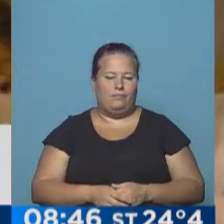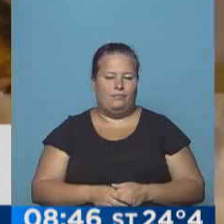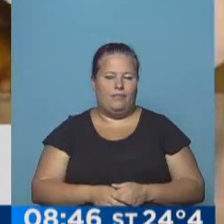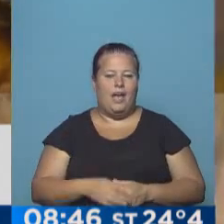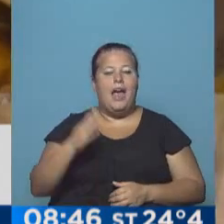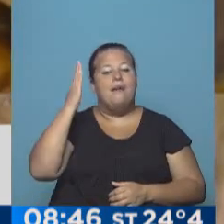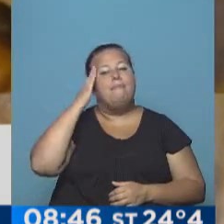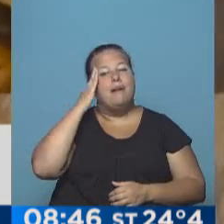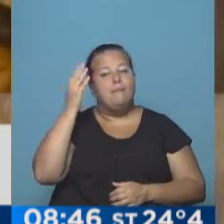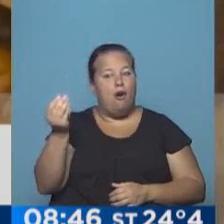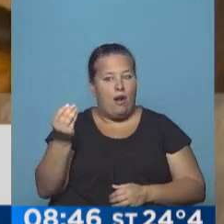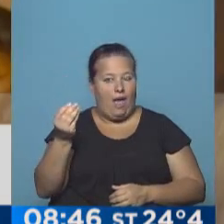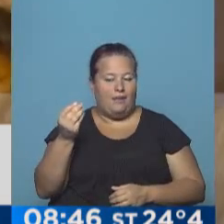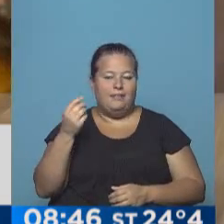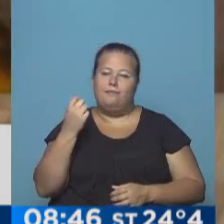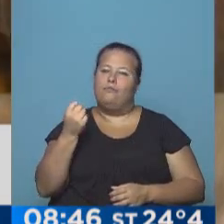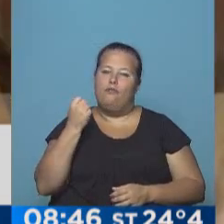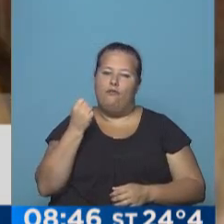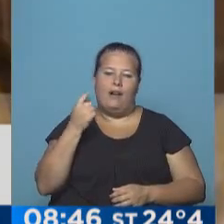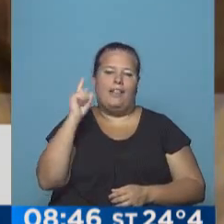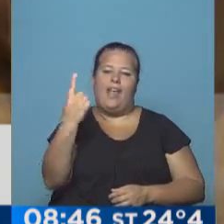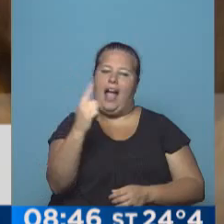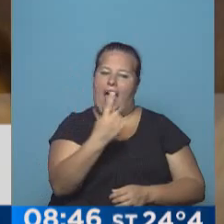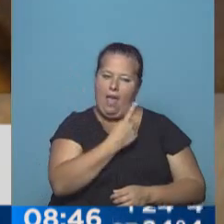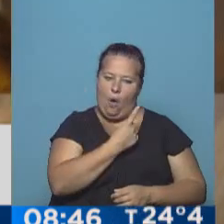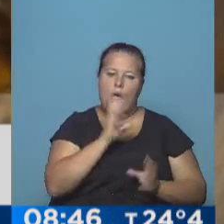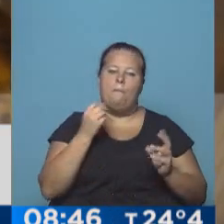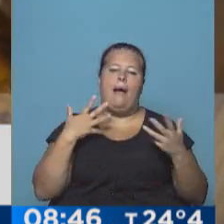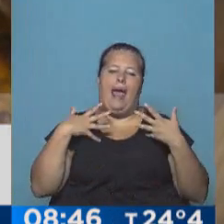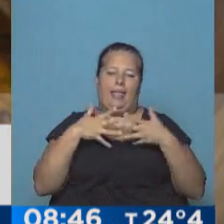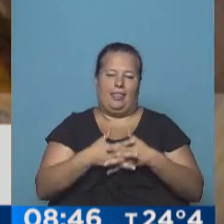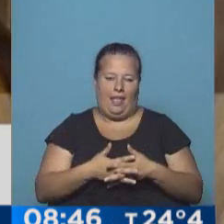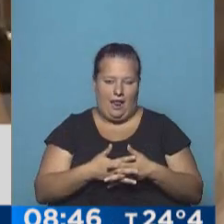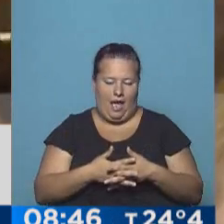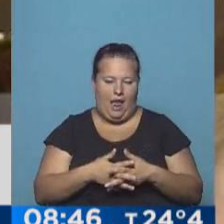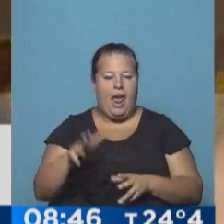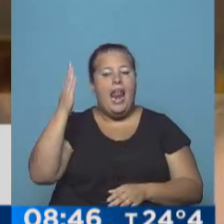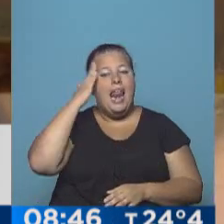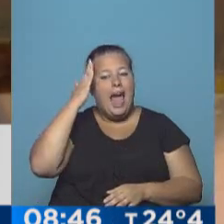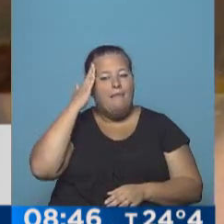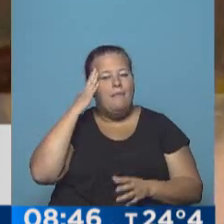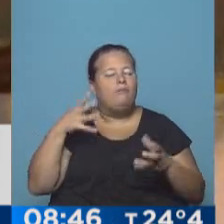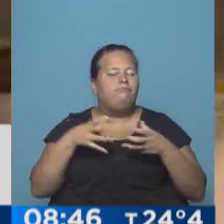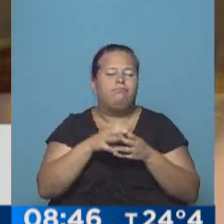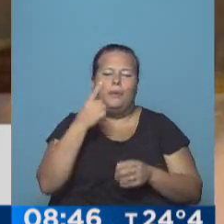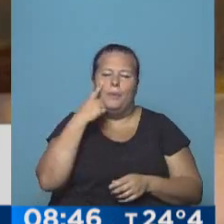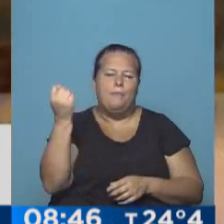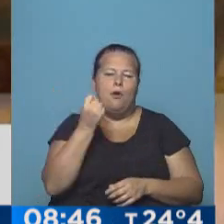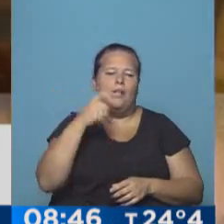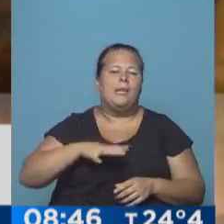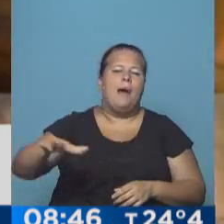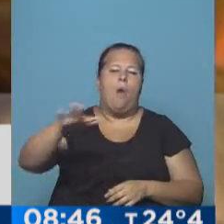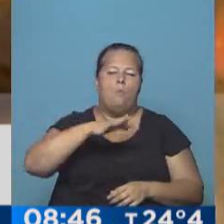La memoria es una potencia unitaria e integradora. La memoria es el núcleo vital de un